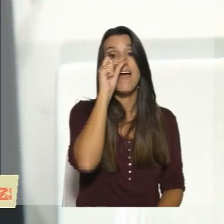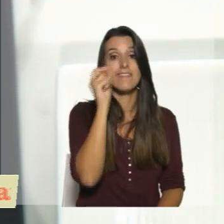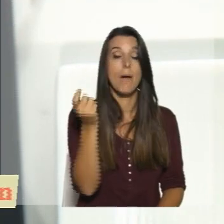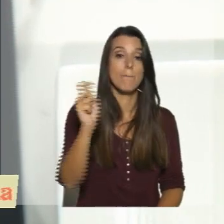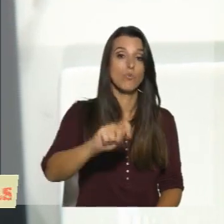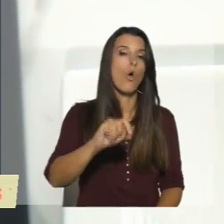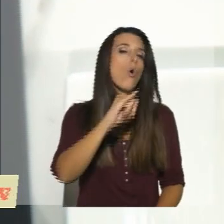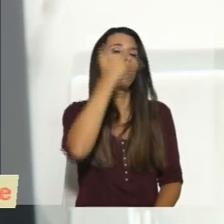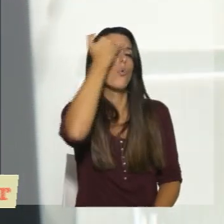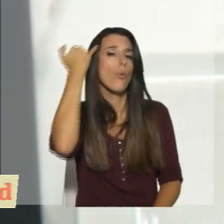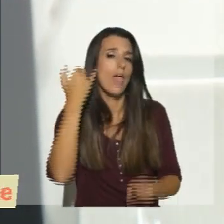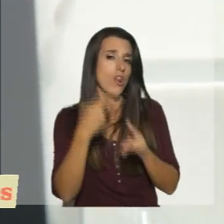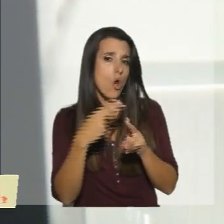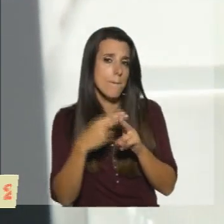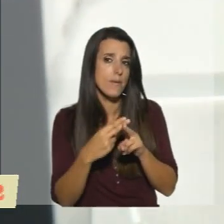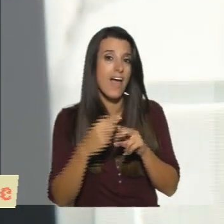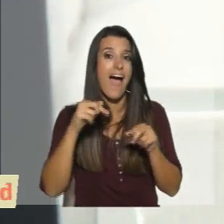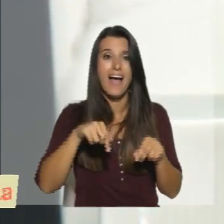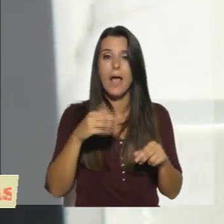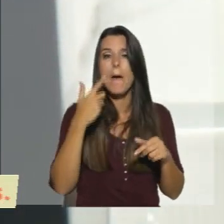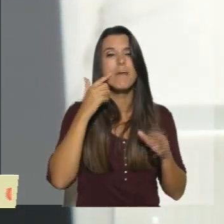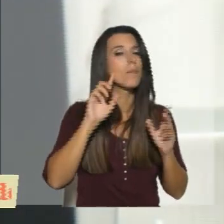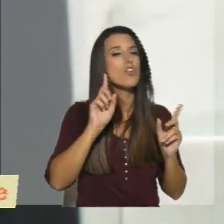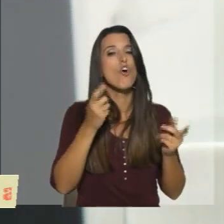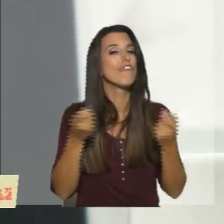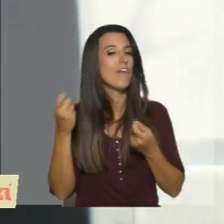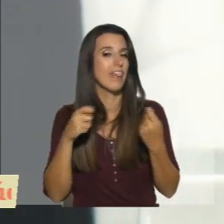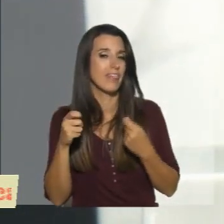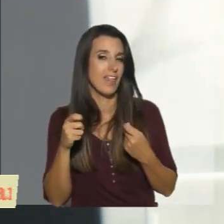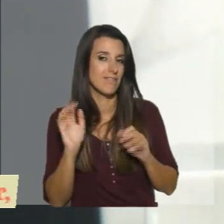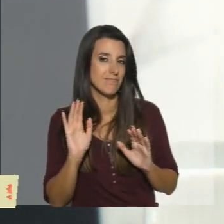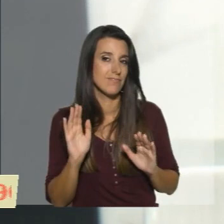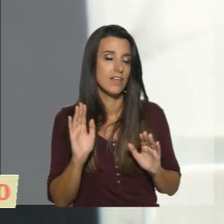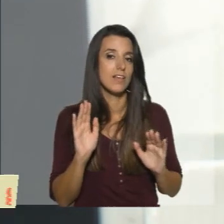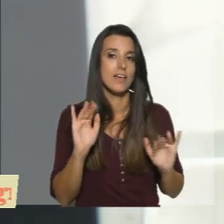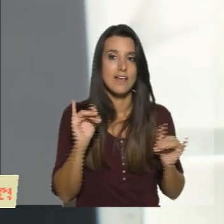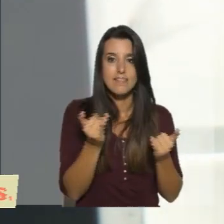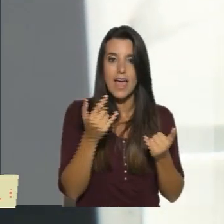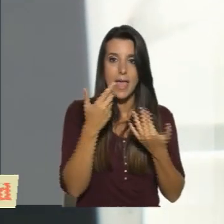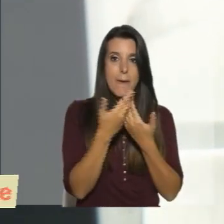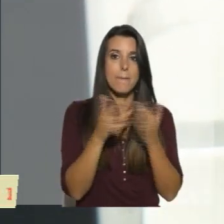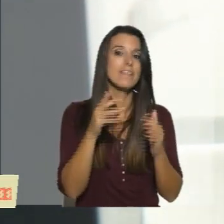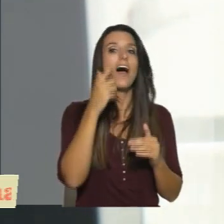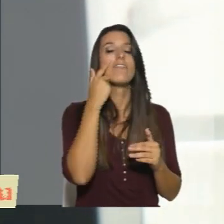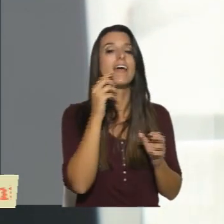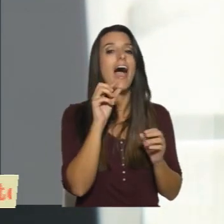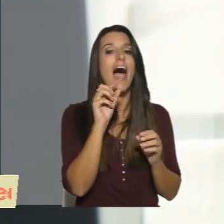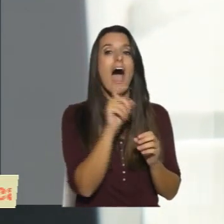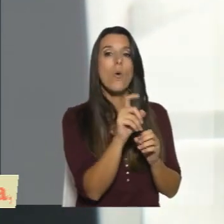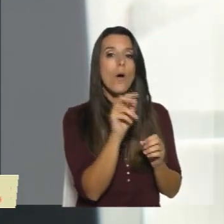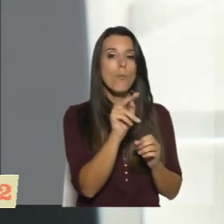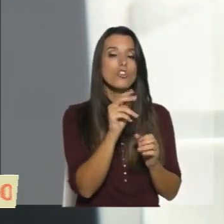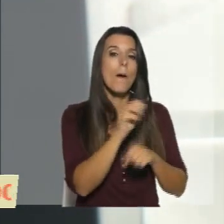mí la sensación que tengo es que acá en el mercado directamente no hay. Como mucho encontrás la rubia. ¿Ves que acá esto ya te empieza a alargar este poquito de agua? Te va a ayudar para